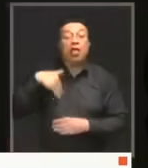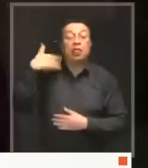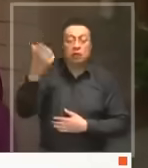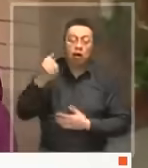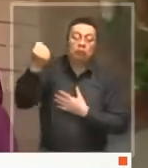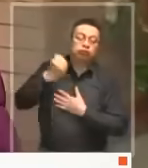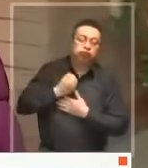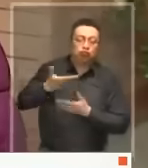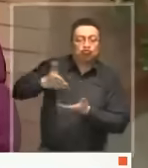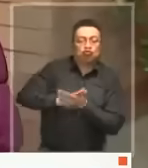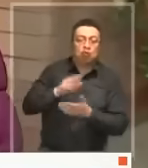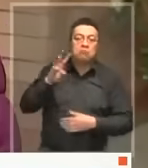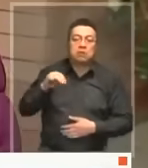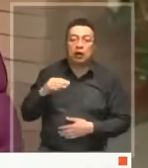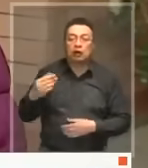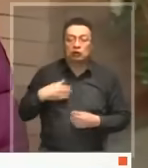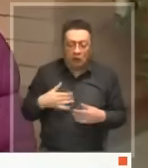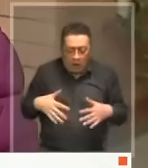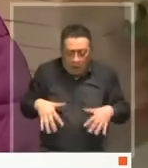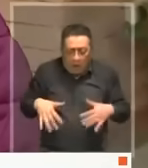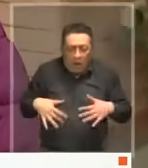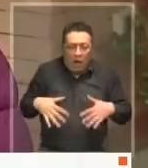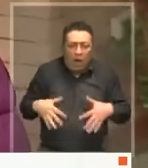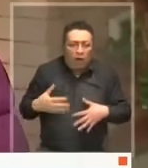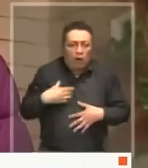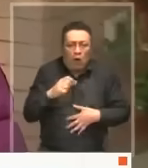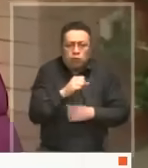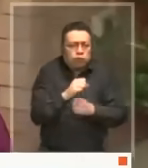suicidó. Si yo estoy tiritona, no puedo creerlo.